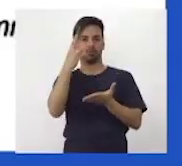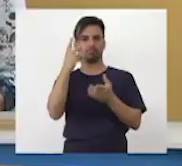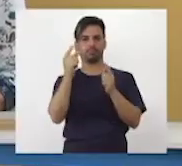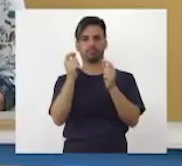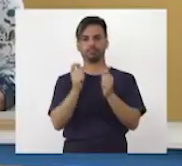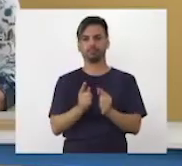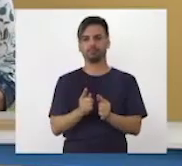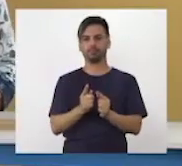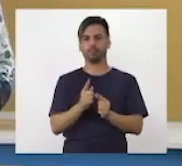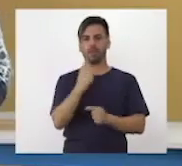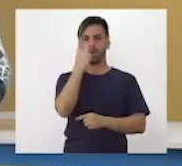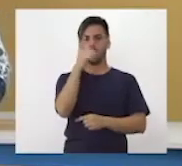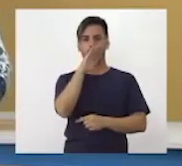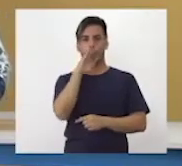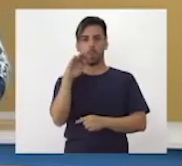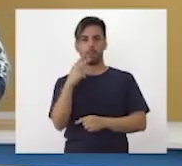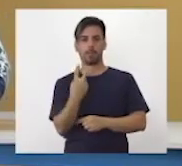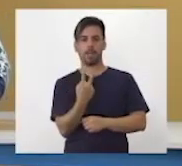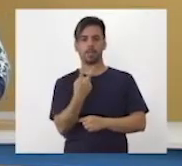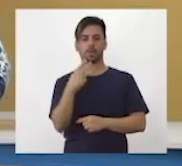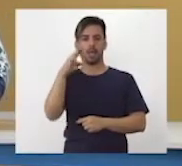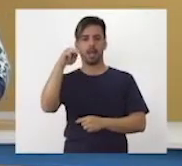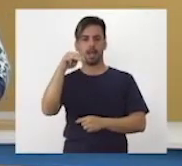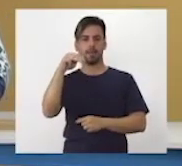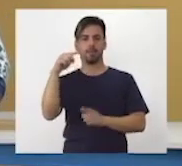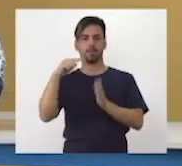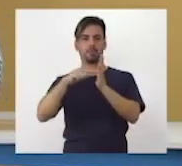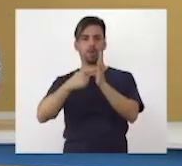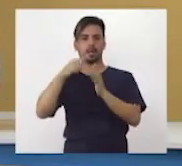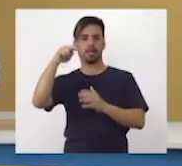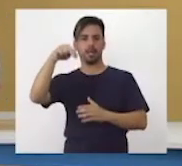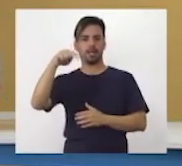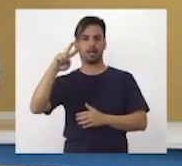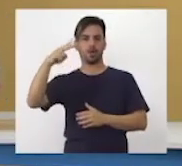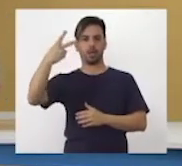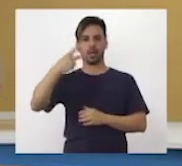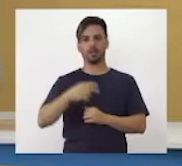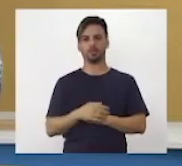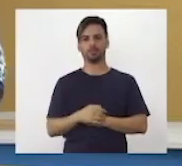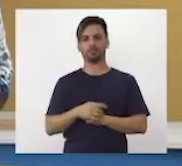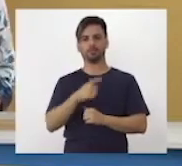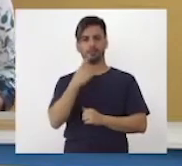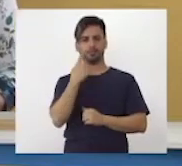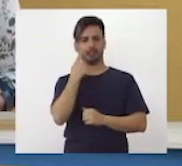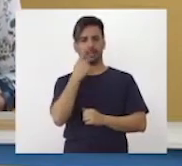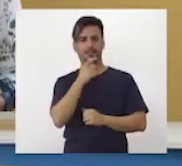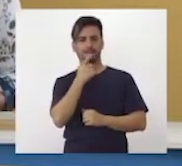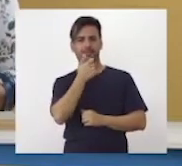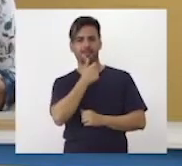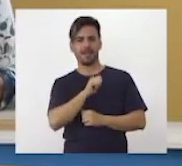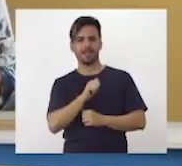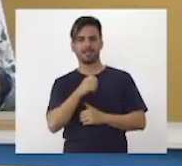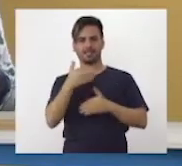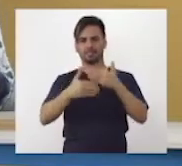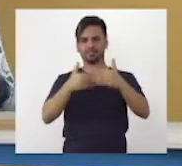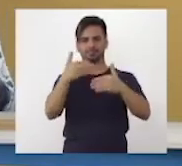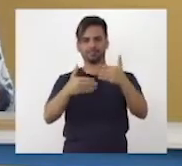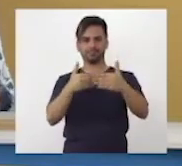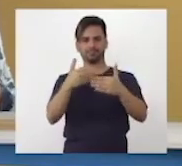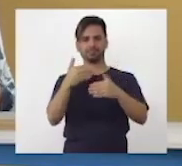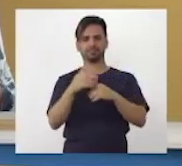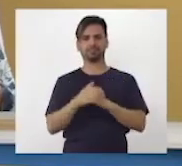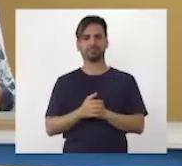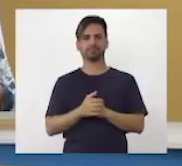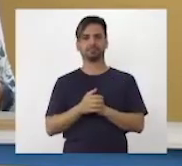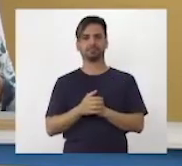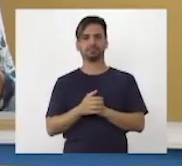cuadrado. ¿Viste que no es tan complicado la división? Que aplicas el mismo procedimiento que la multiplicación, pero teniendo